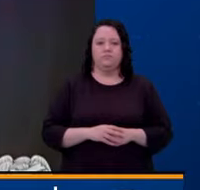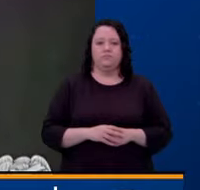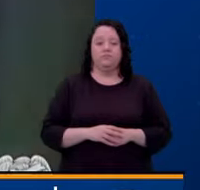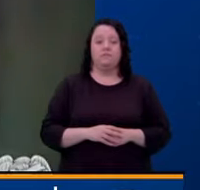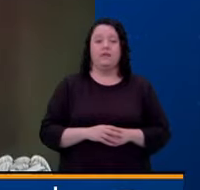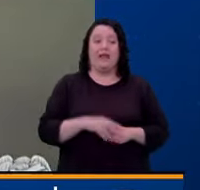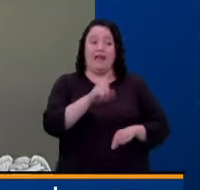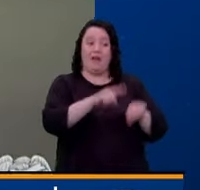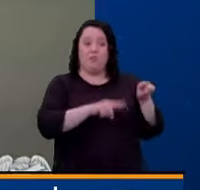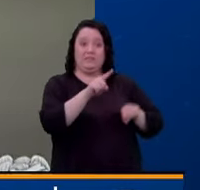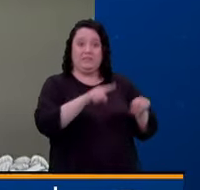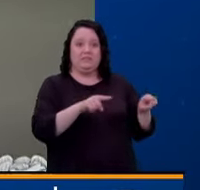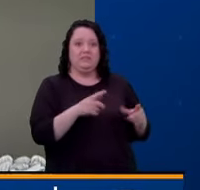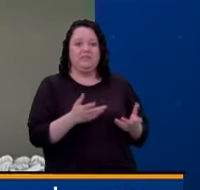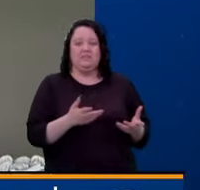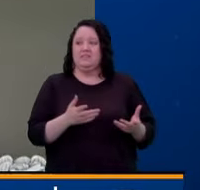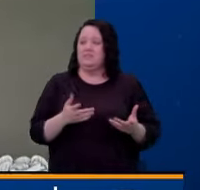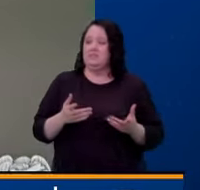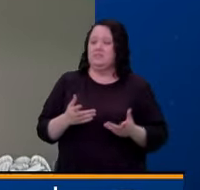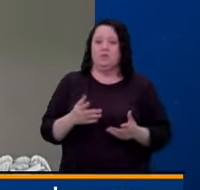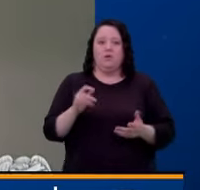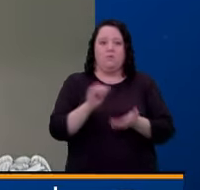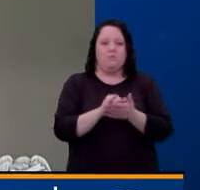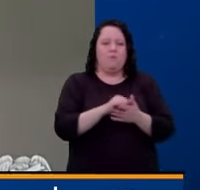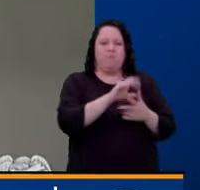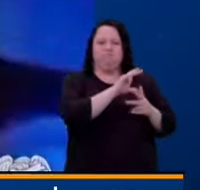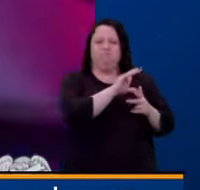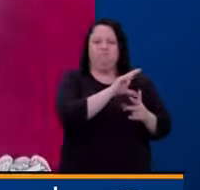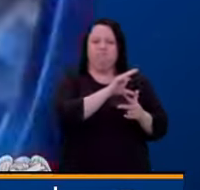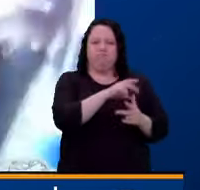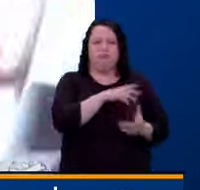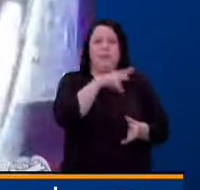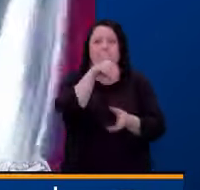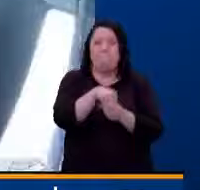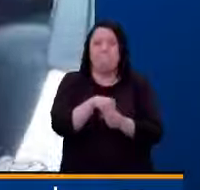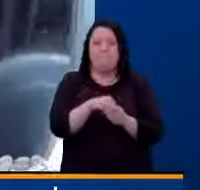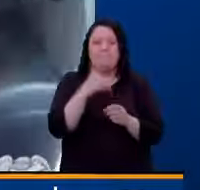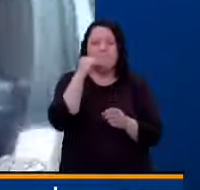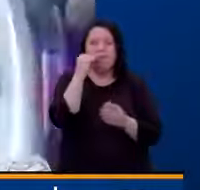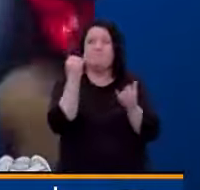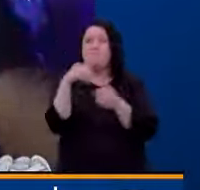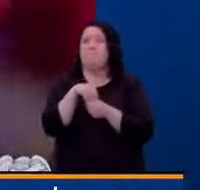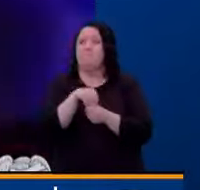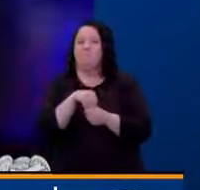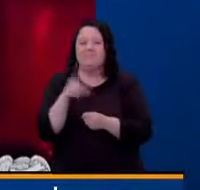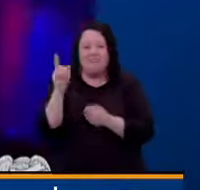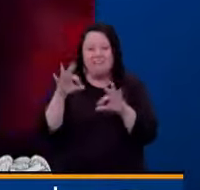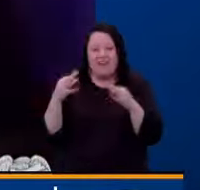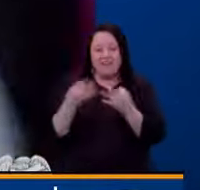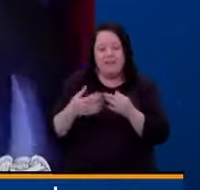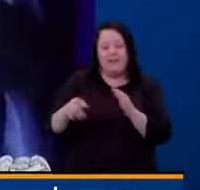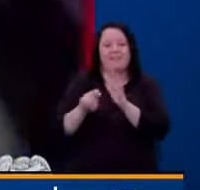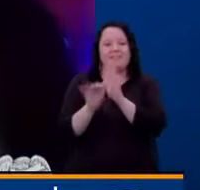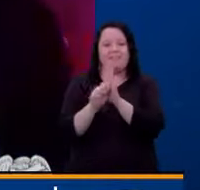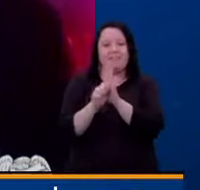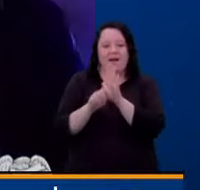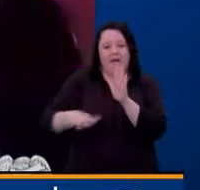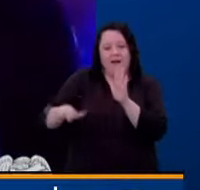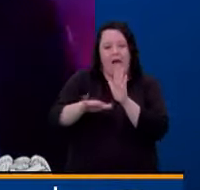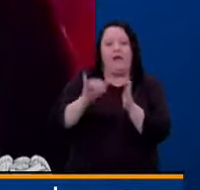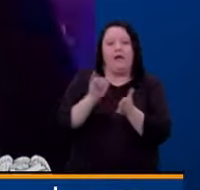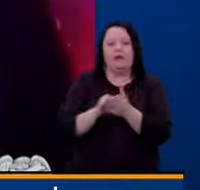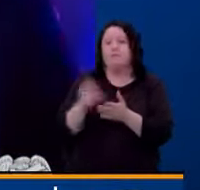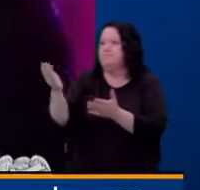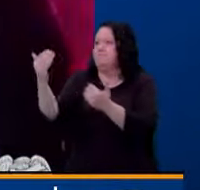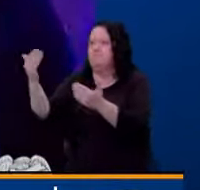Algunas personas en medio de la arremetida de Milton quedaron atrapadas en sus casas. A esta familia en Tampa, la policía logró rescatarla luego de